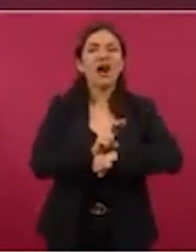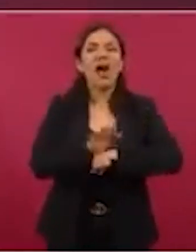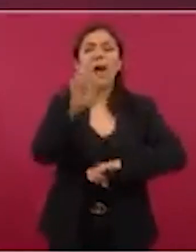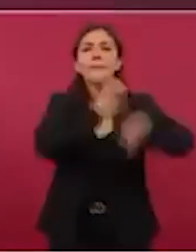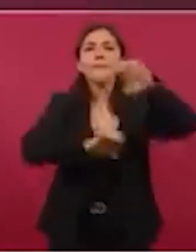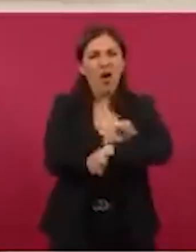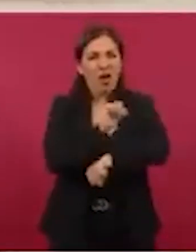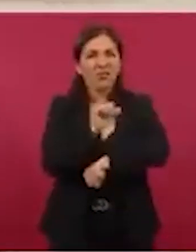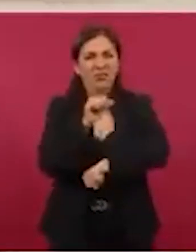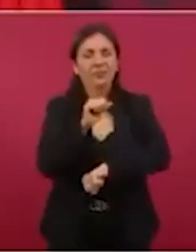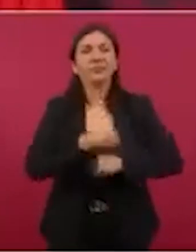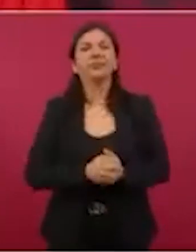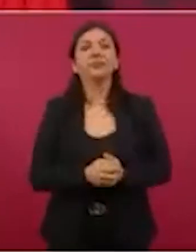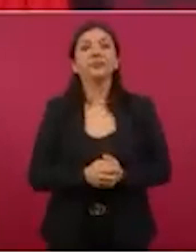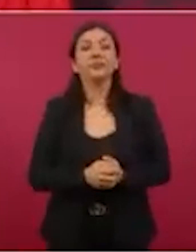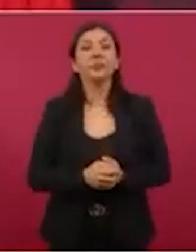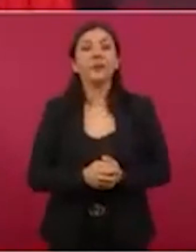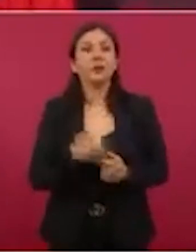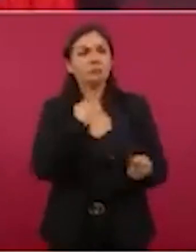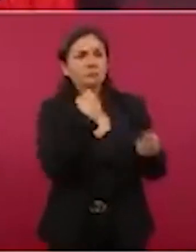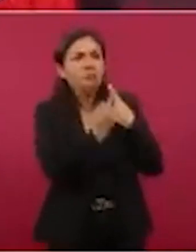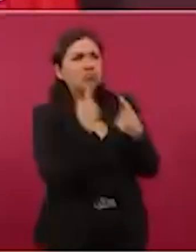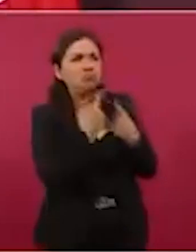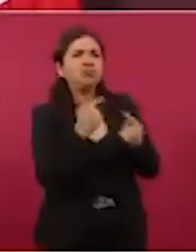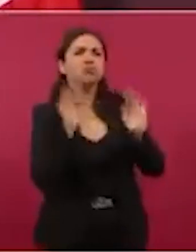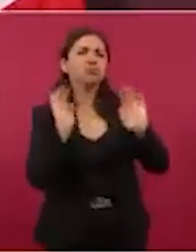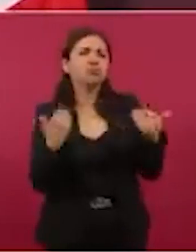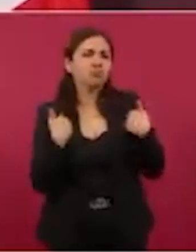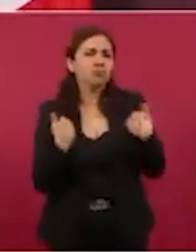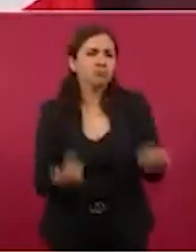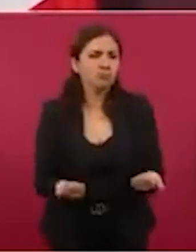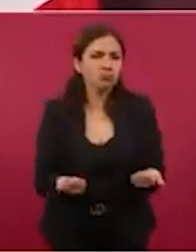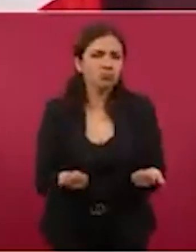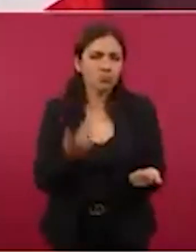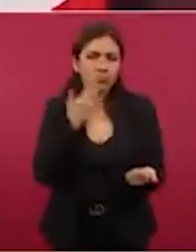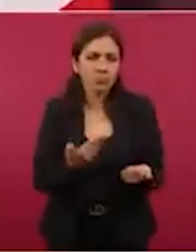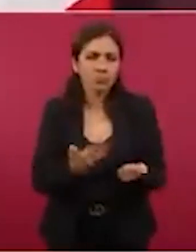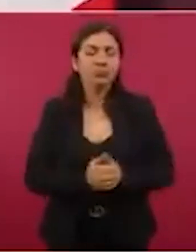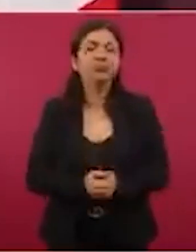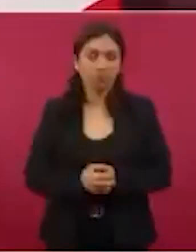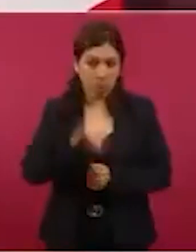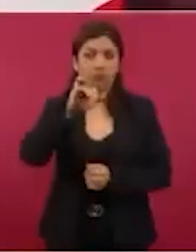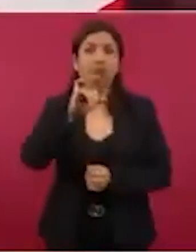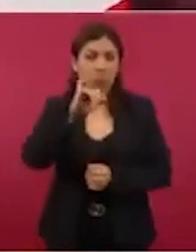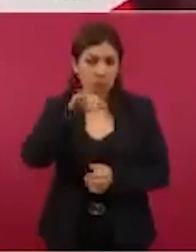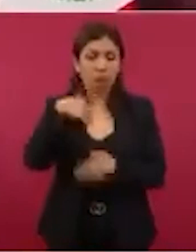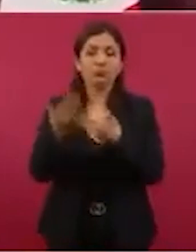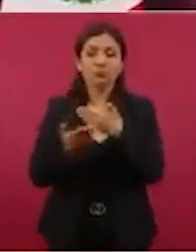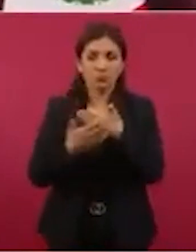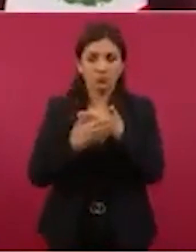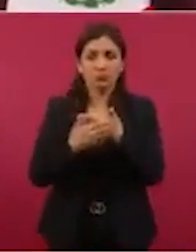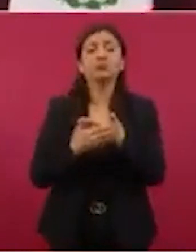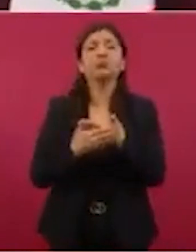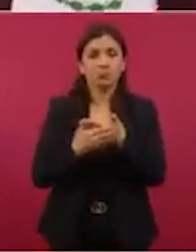se da luego de que el presidente sostuvo una llamada telefónica con Elon Musk, dueño de la compañía Tesla y calificado como uno de los hombres más